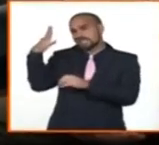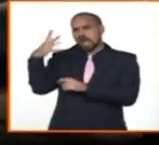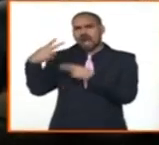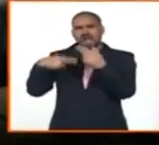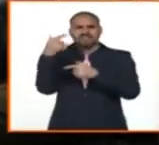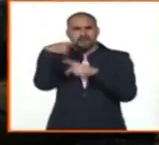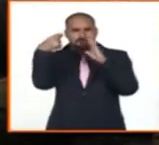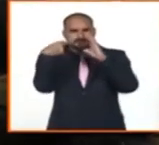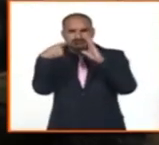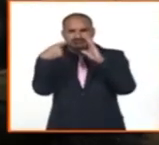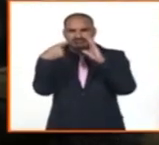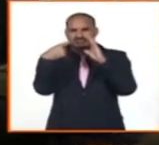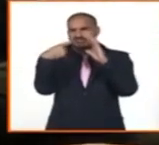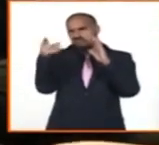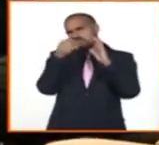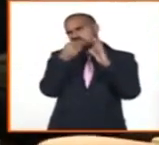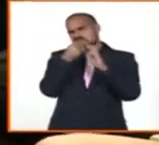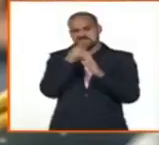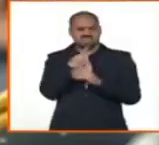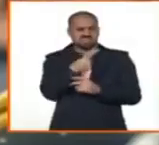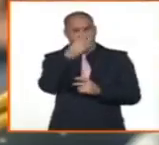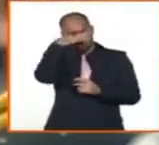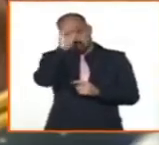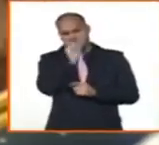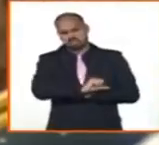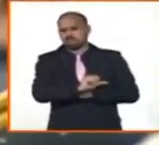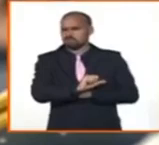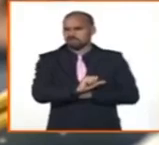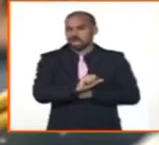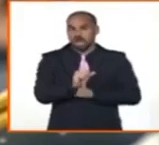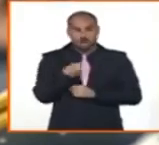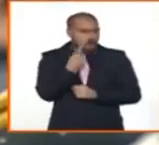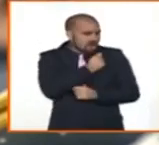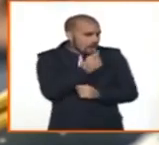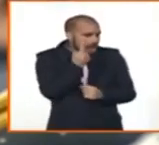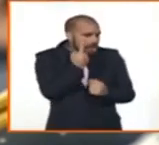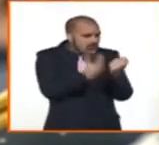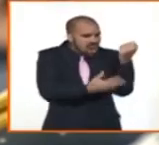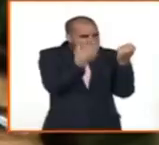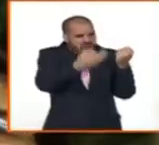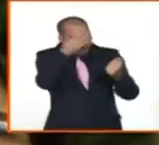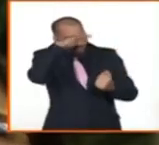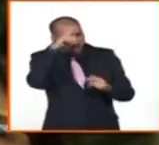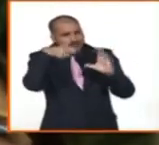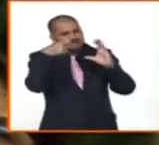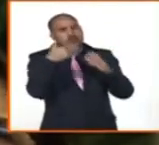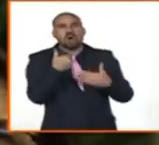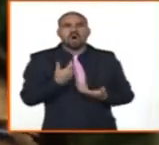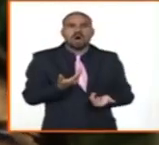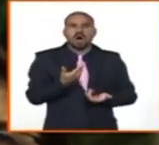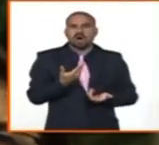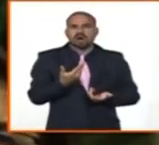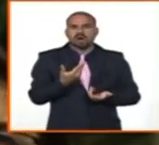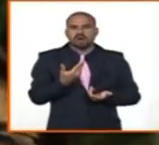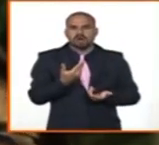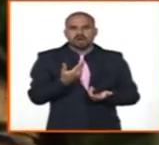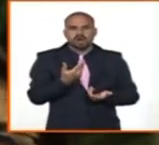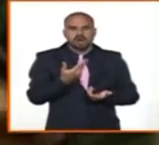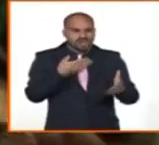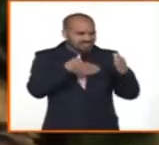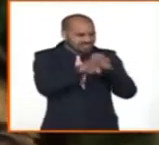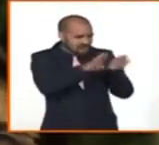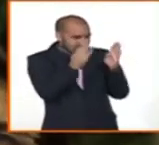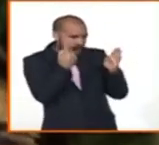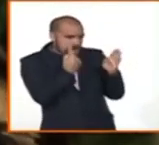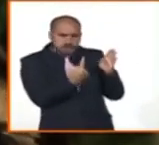lo podemos hacer. Lo que quiero decir es, tenemos una cantidad de producción cultural que no produce beneficio económico. Es decir,